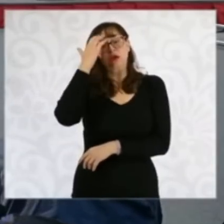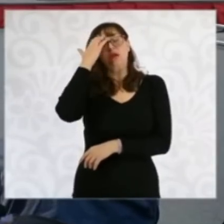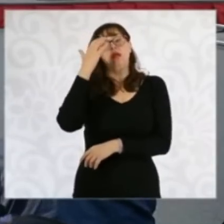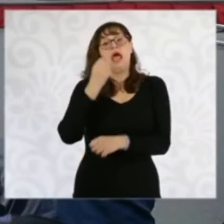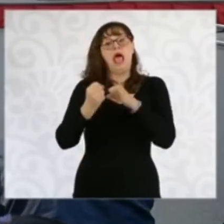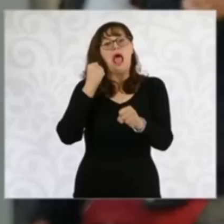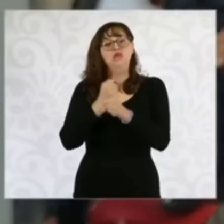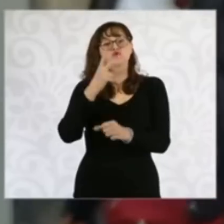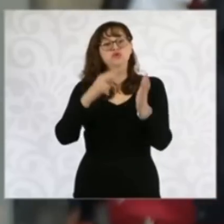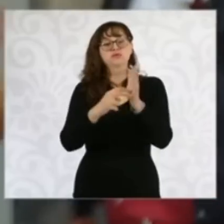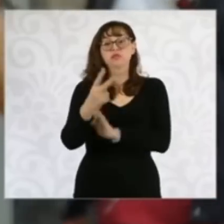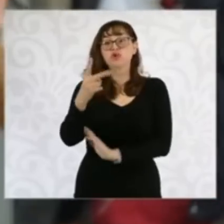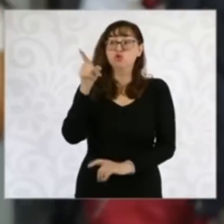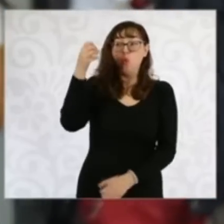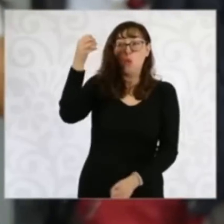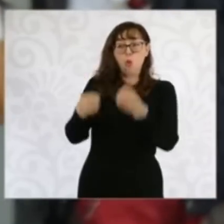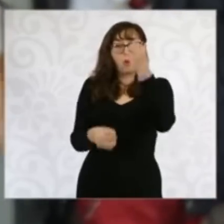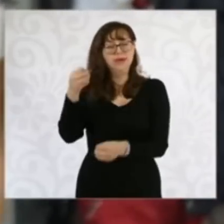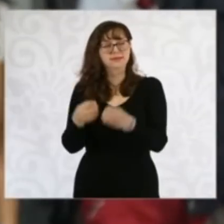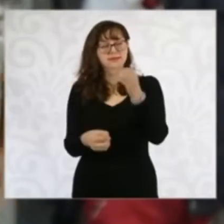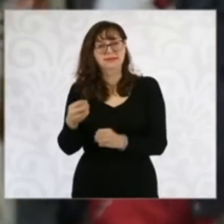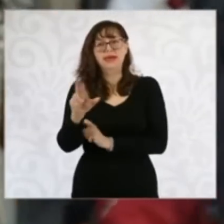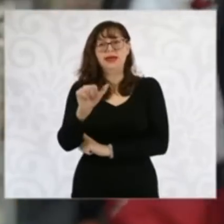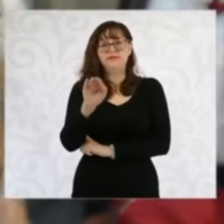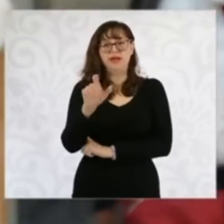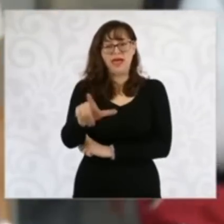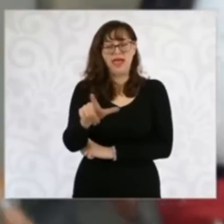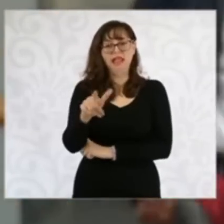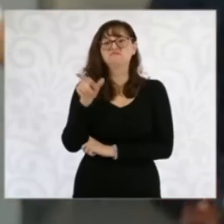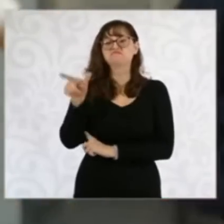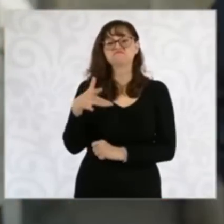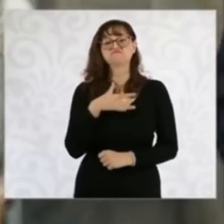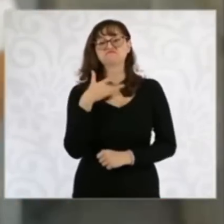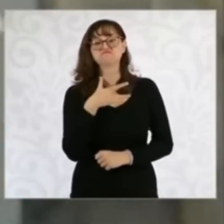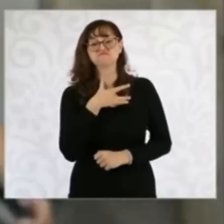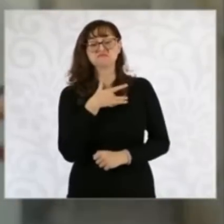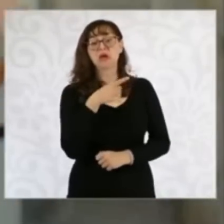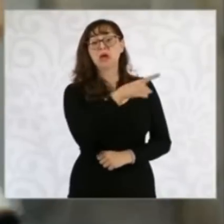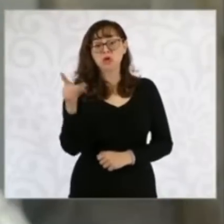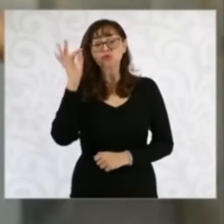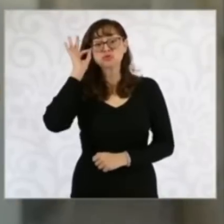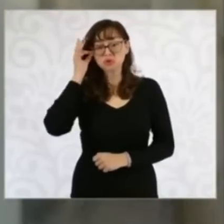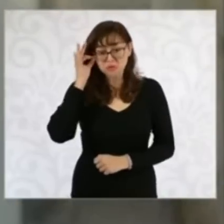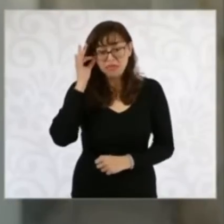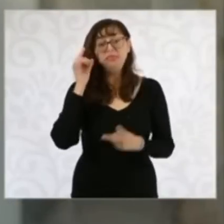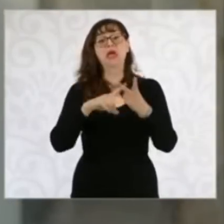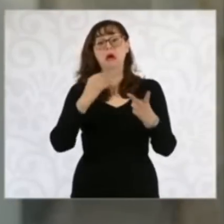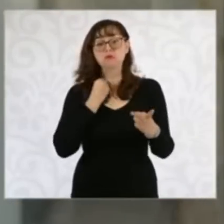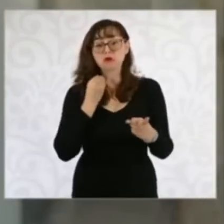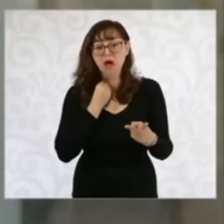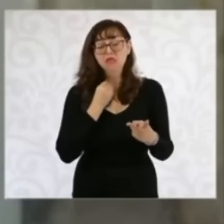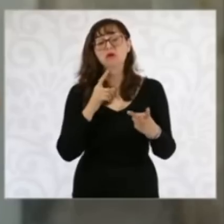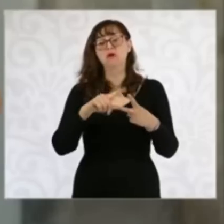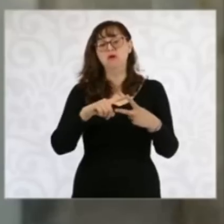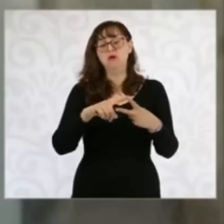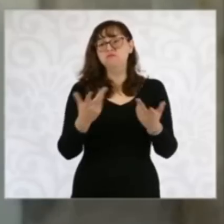juez 55 de lo penal, Rafael Santana Solano, determinó la absolución de los secuestradores, Enrique Fuentes